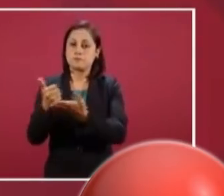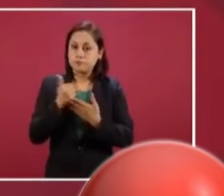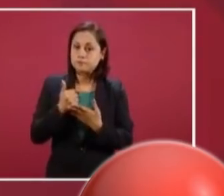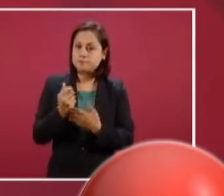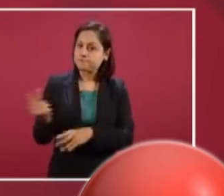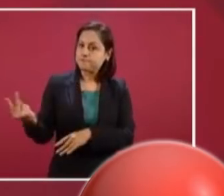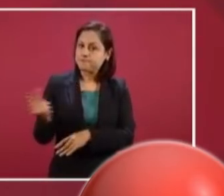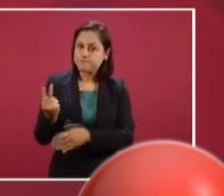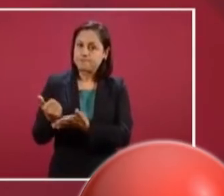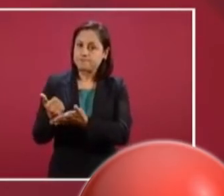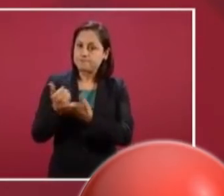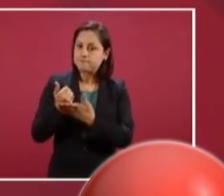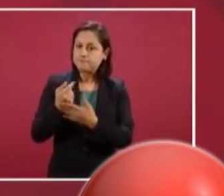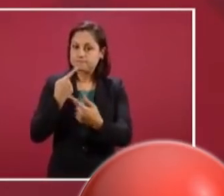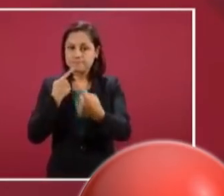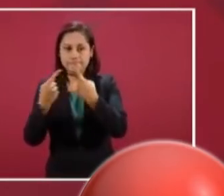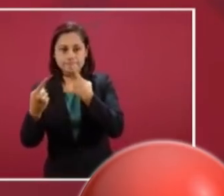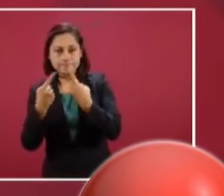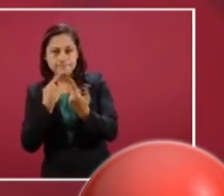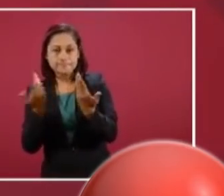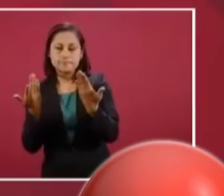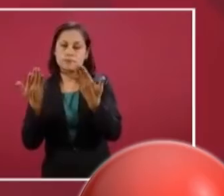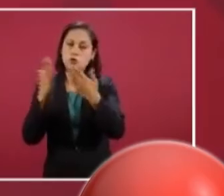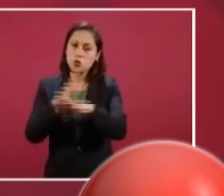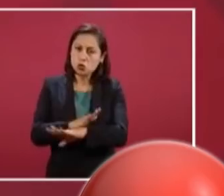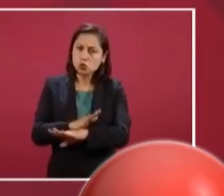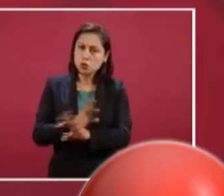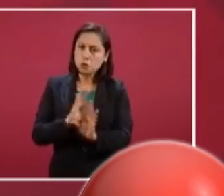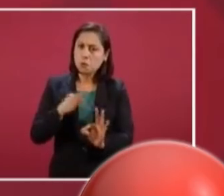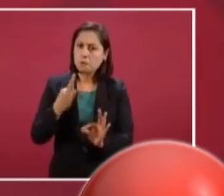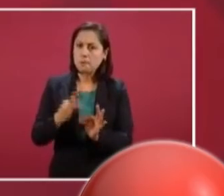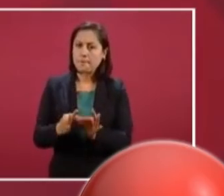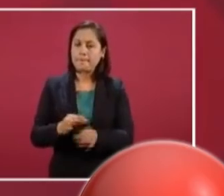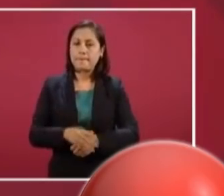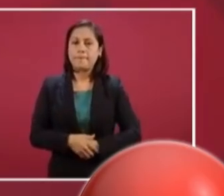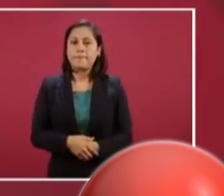ayudó mucho el que